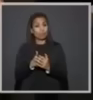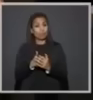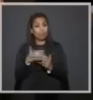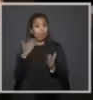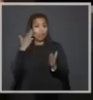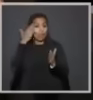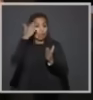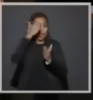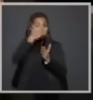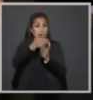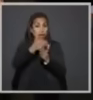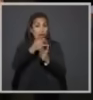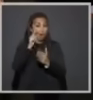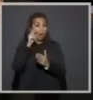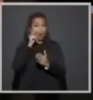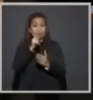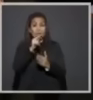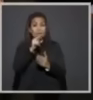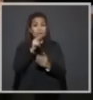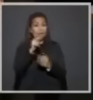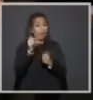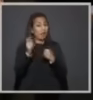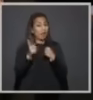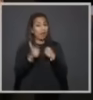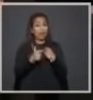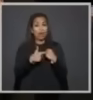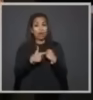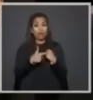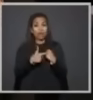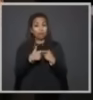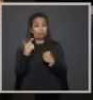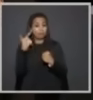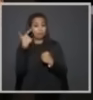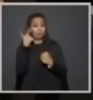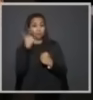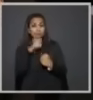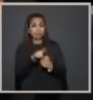tener hechos lamentables de la